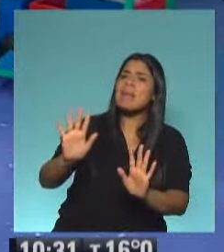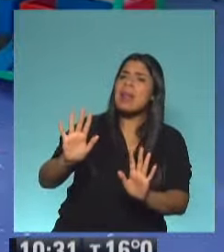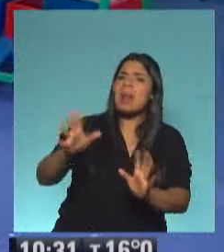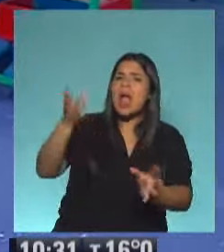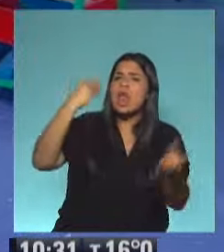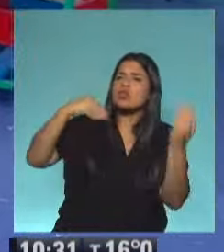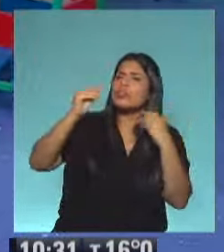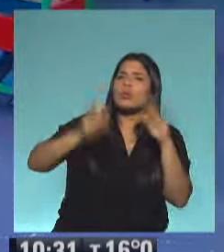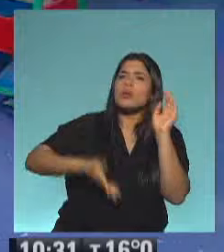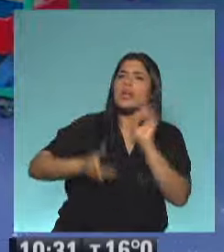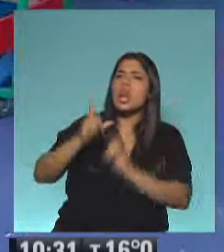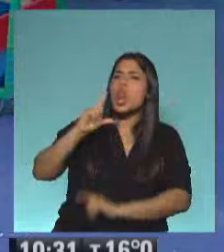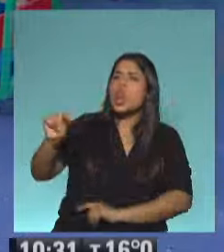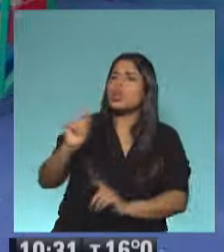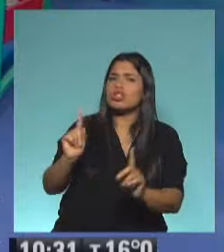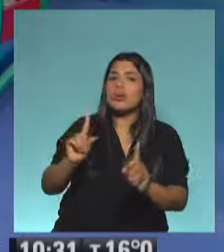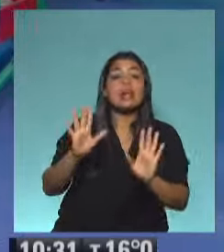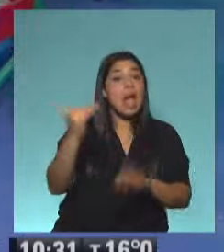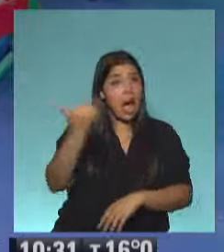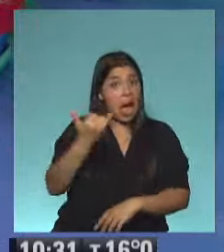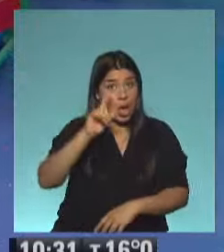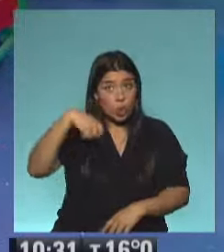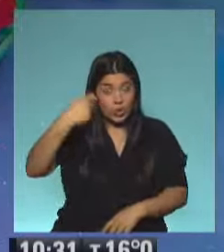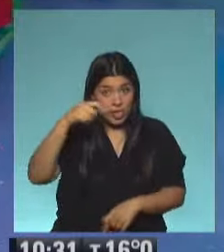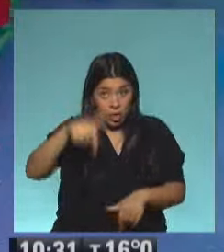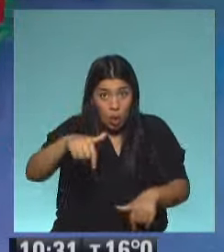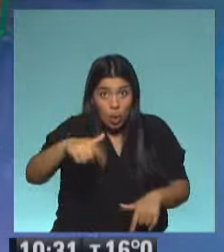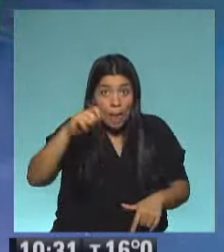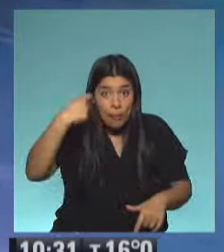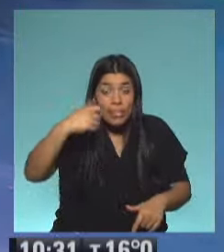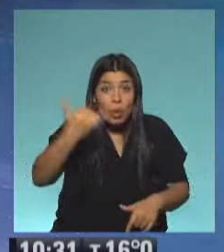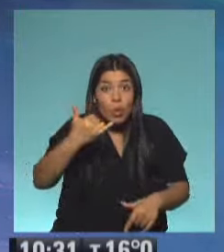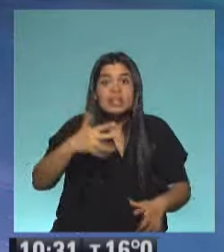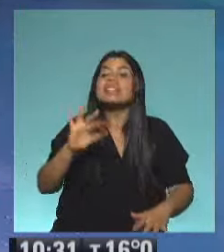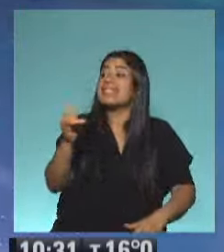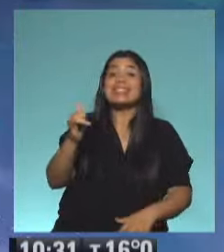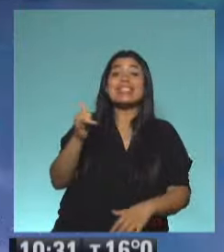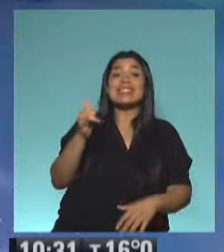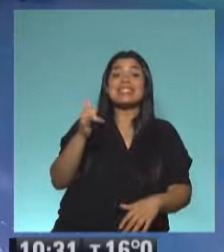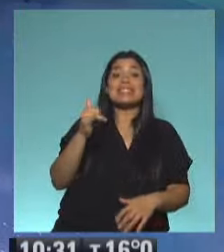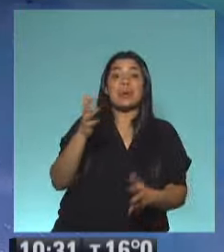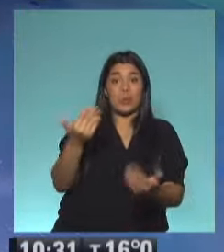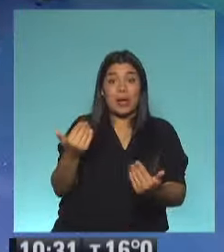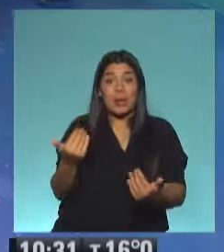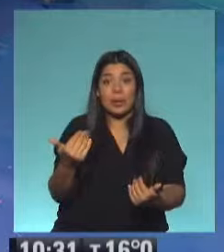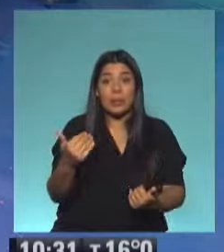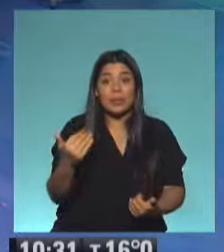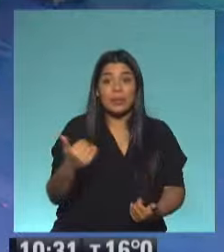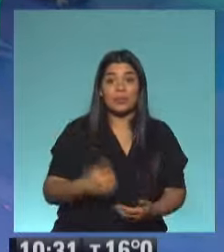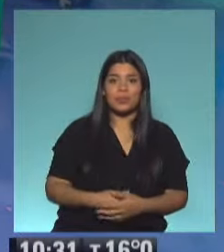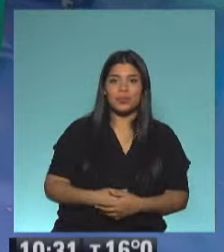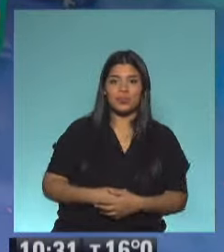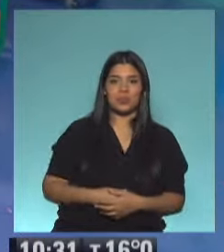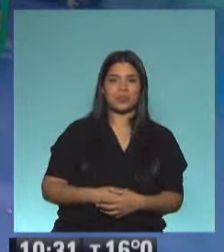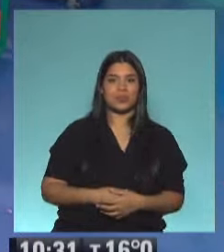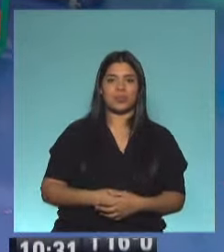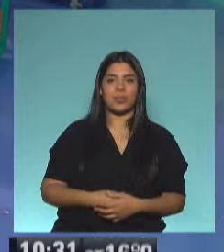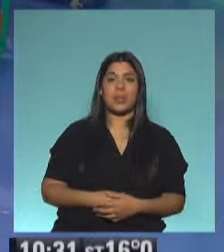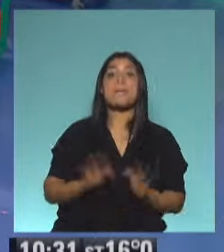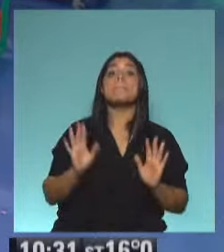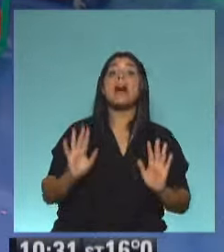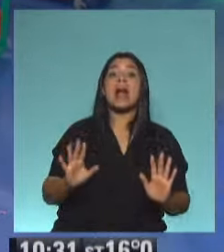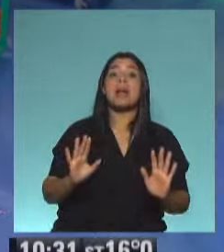se vaya, diablillo, tenemos un tape. Si usted quiere venir a sentarse acá, antes ay, que no sí, se asuste. Perdón, lo tenía que decir después, venga. No, tranquilo, tranquilo, venga, acomódese. Porque por todavía acá.